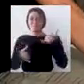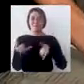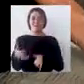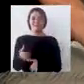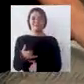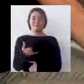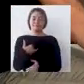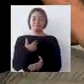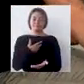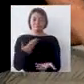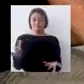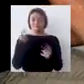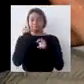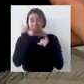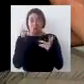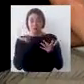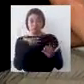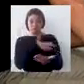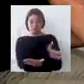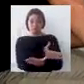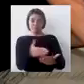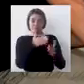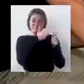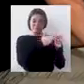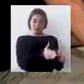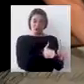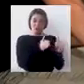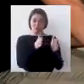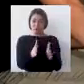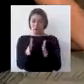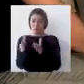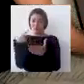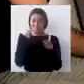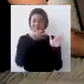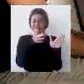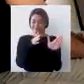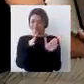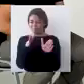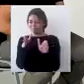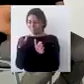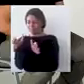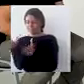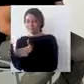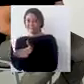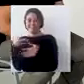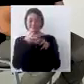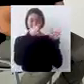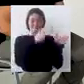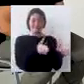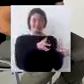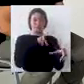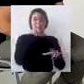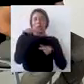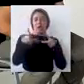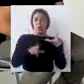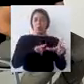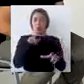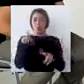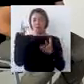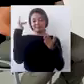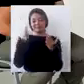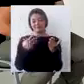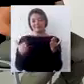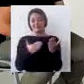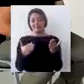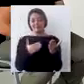llenando unas fichas bibliográficas donde se crea un personaje. Posteriormente hay un máster que los lleva a esa historia y de